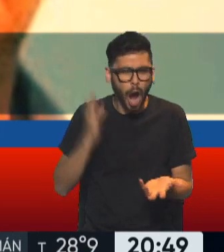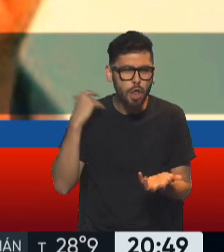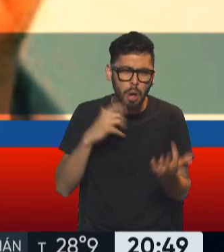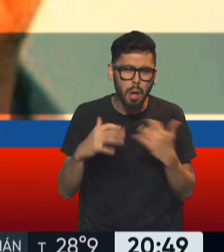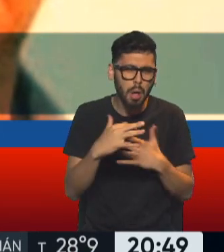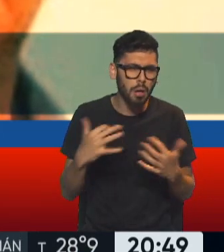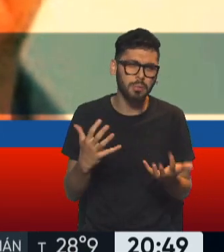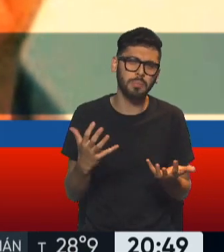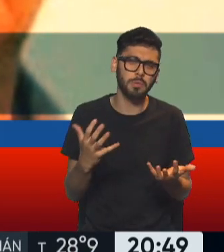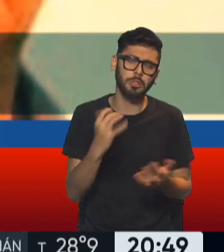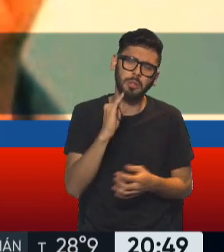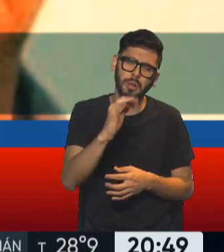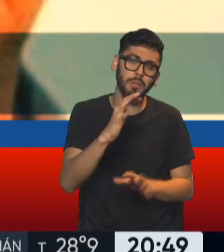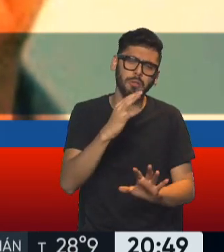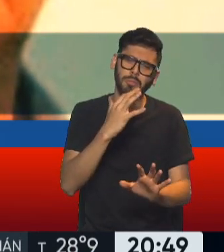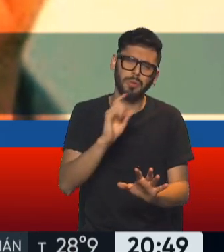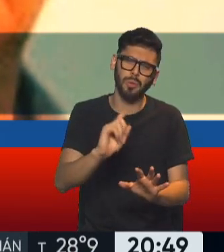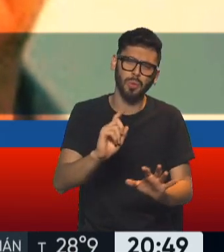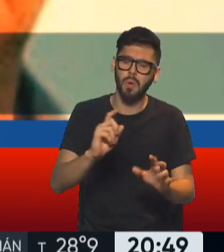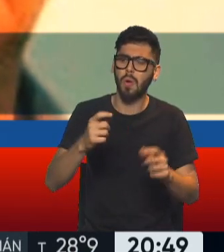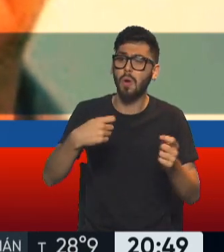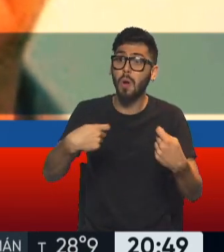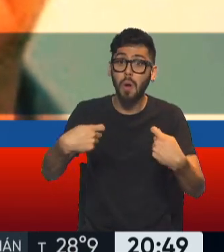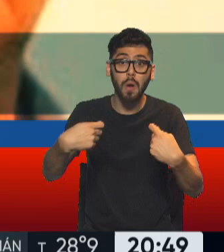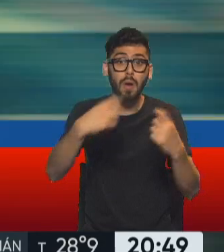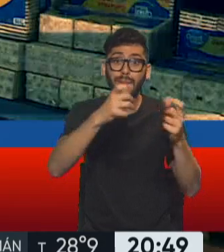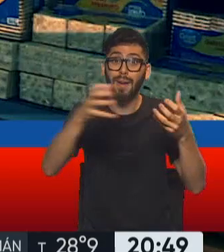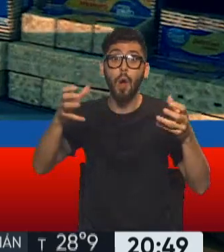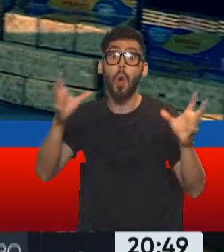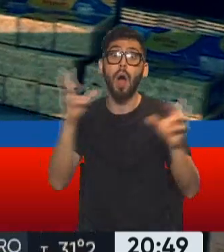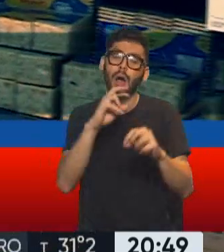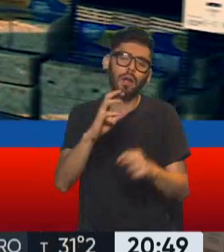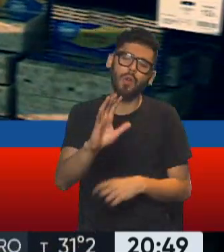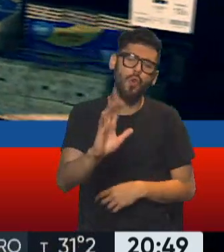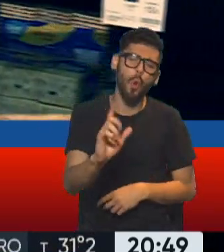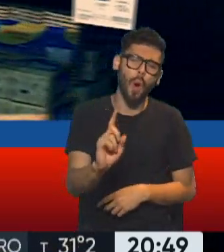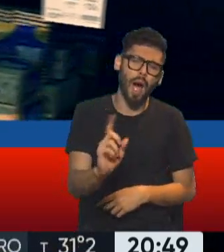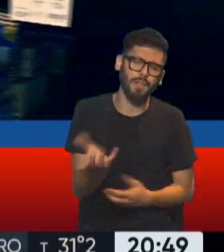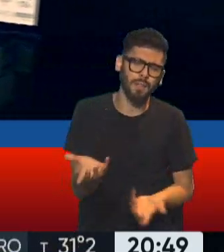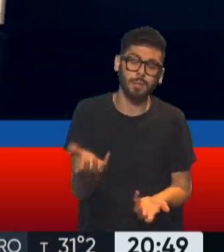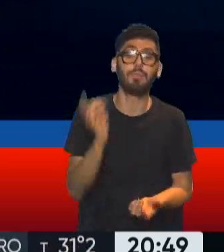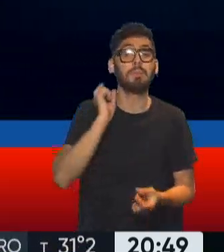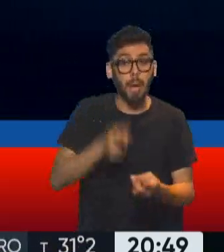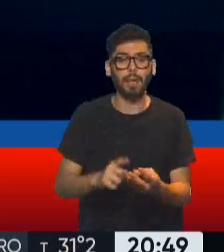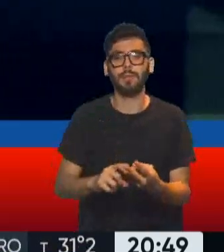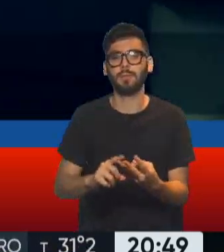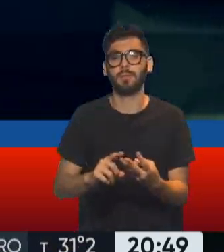diría que no va a haber desabastecimiento bajo ningún punto de vista. Es más las ganas que hay